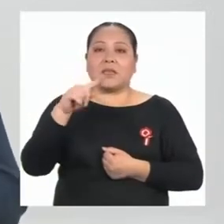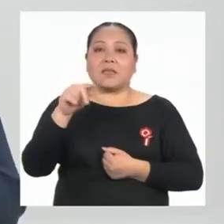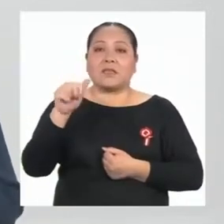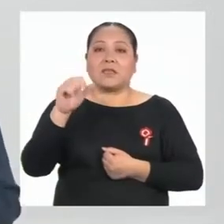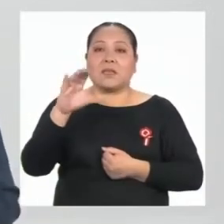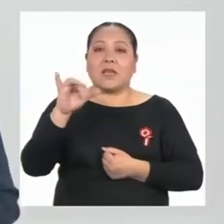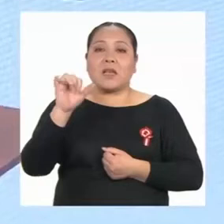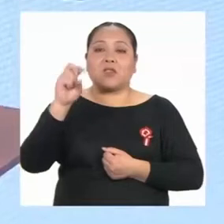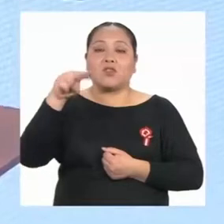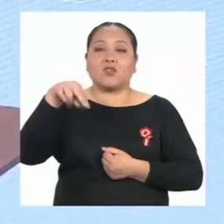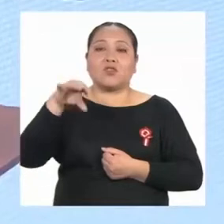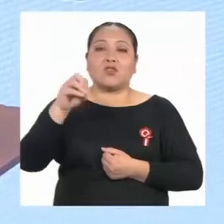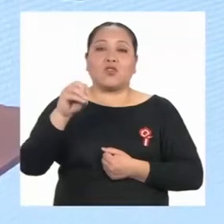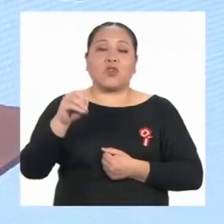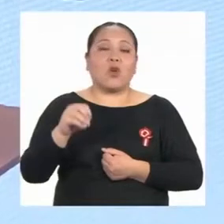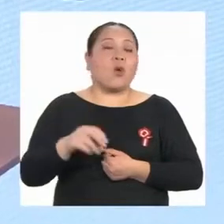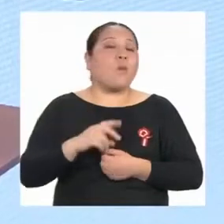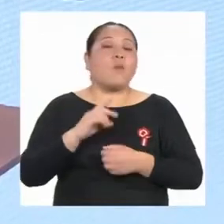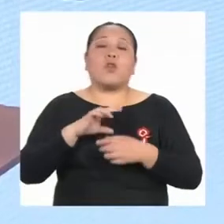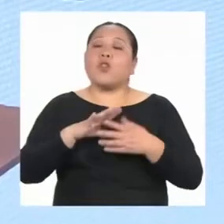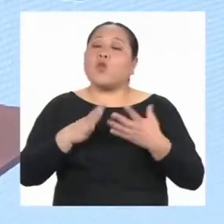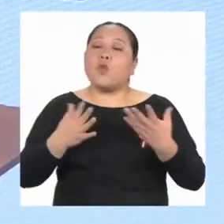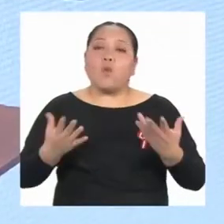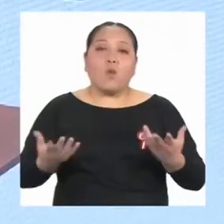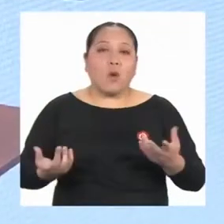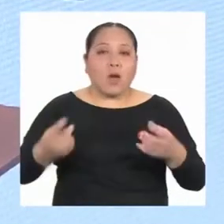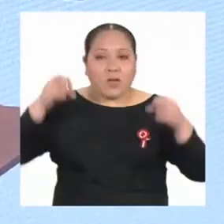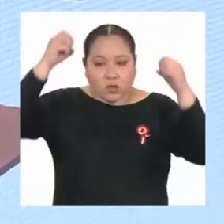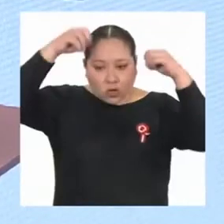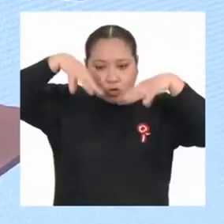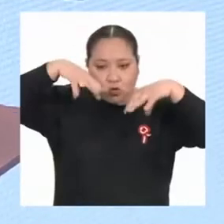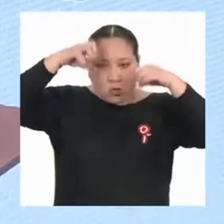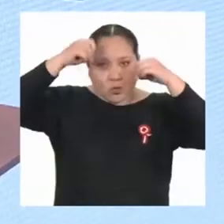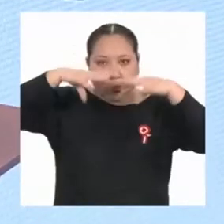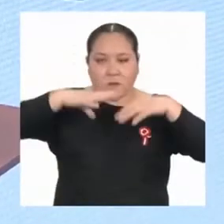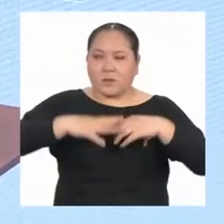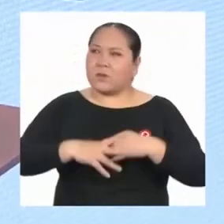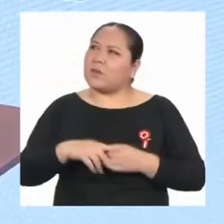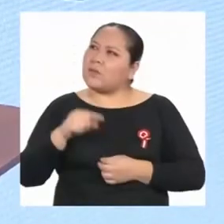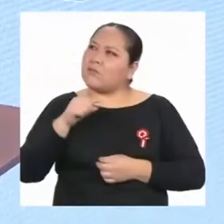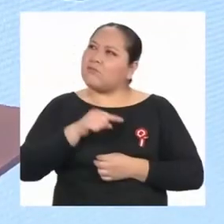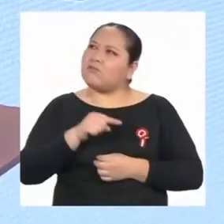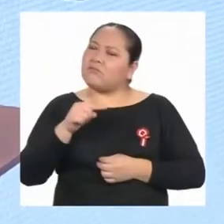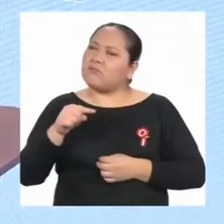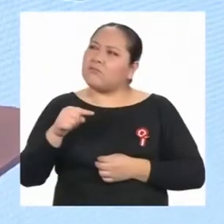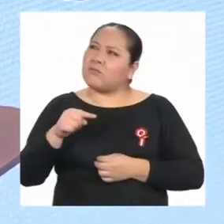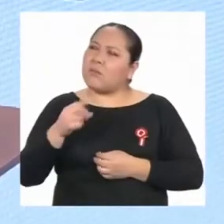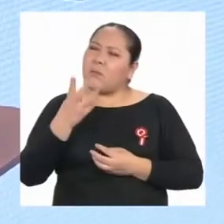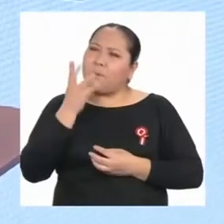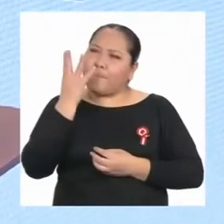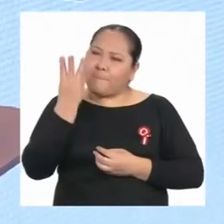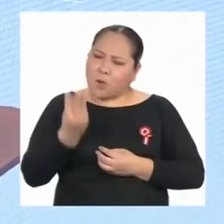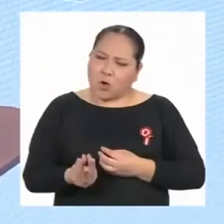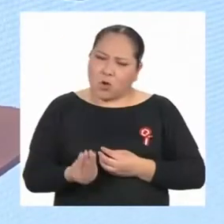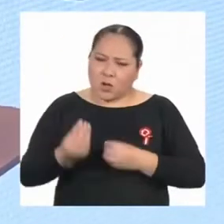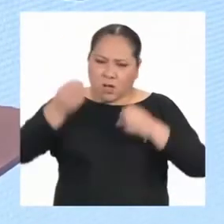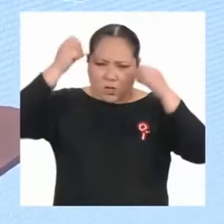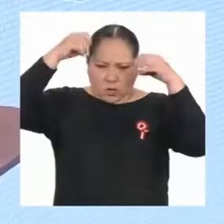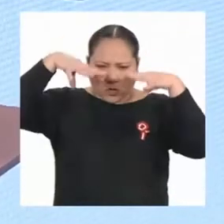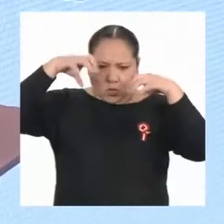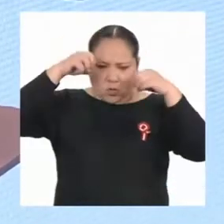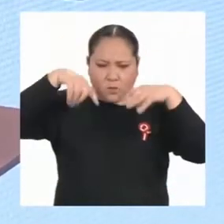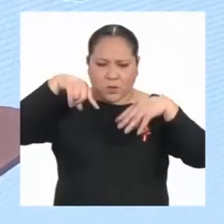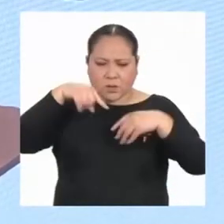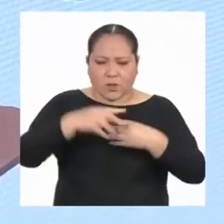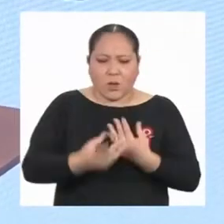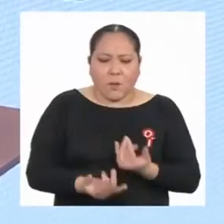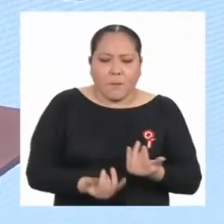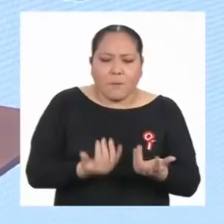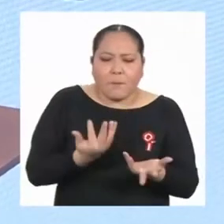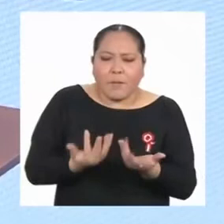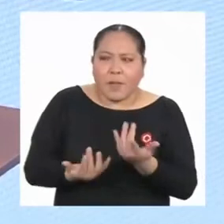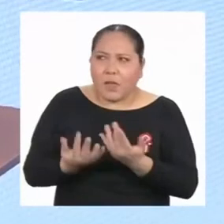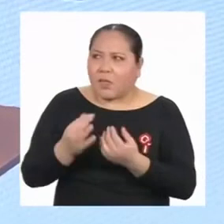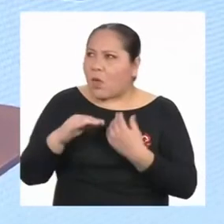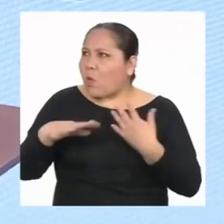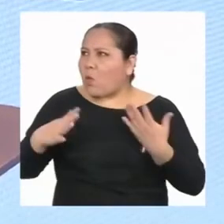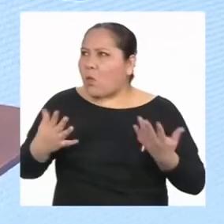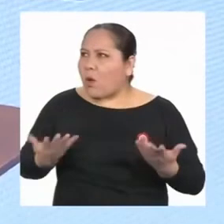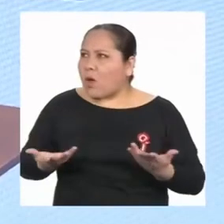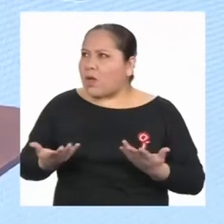de lluvias. Y si cada vez hay menos lluvias y la tierra es cada vez menos fértil, ¿qué vamos a